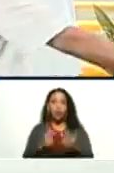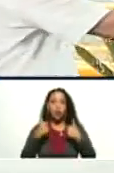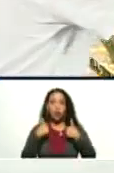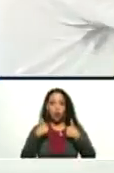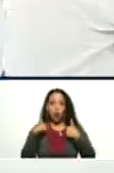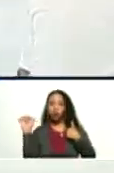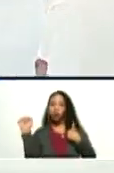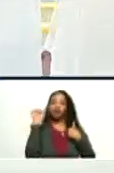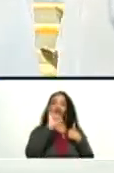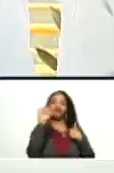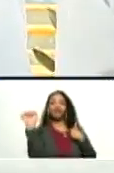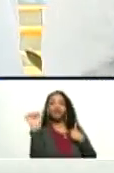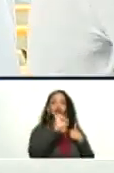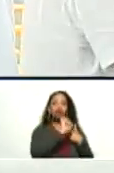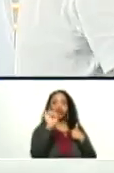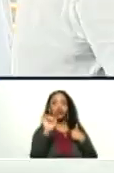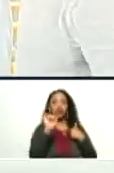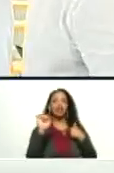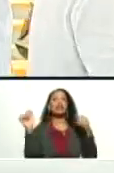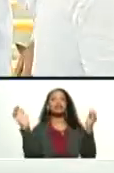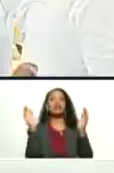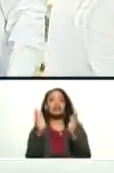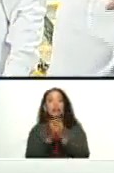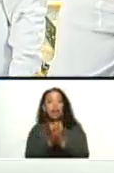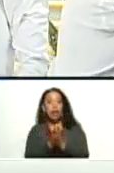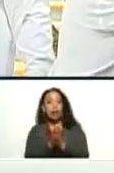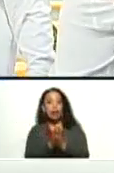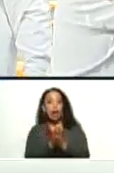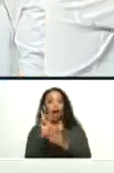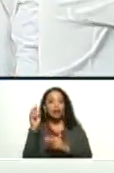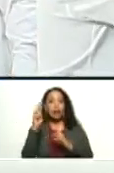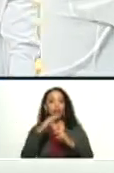carro desde San Antonio del Táchira.